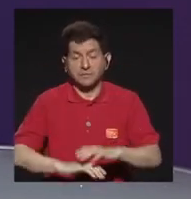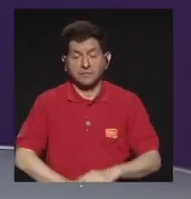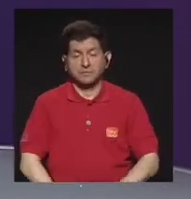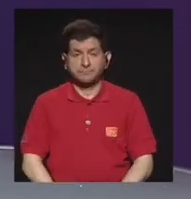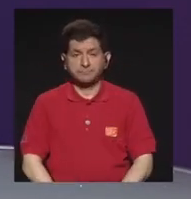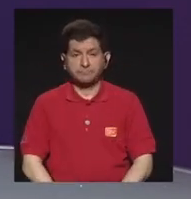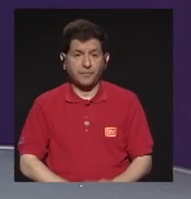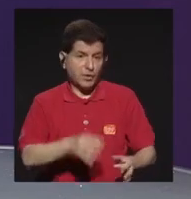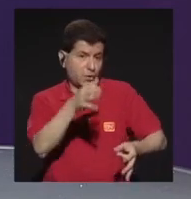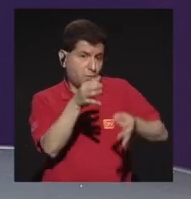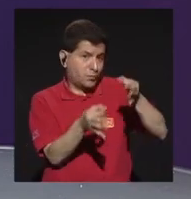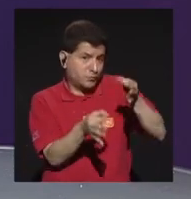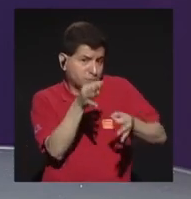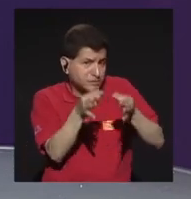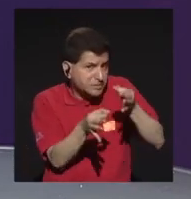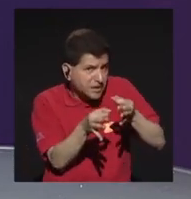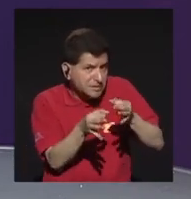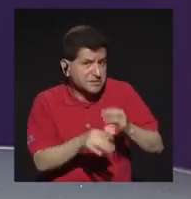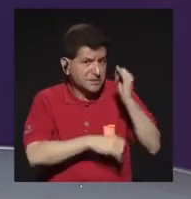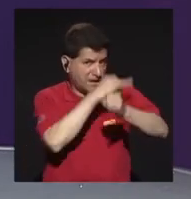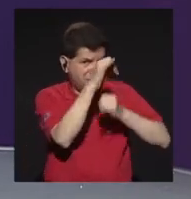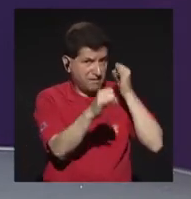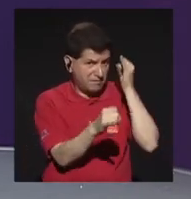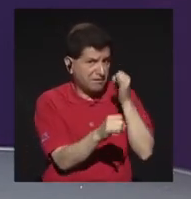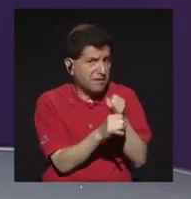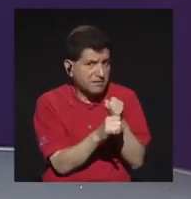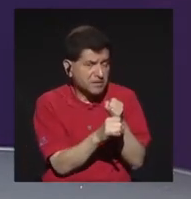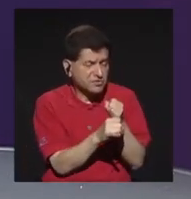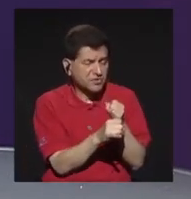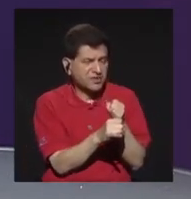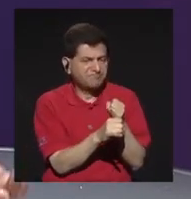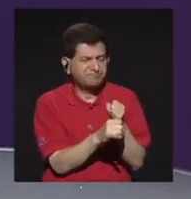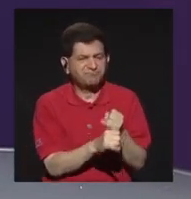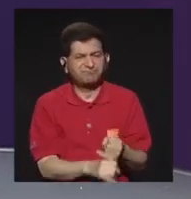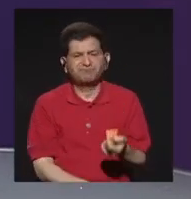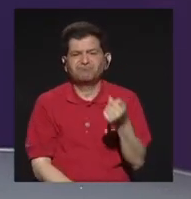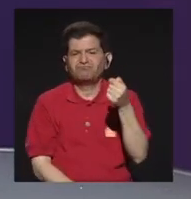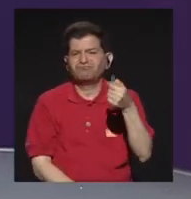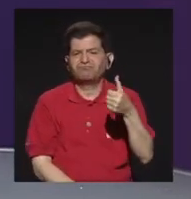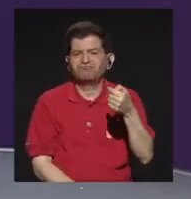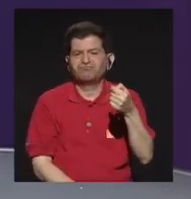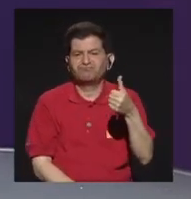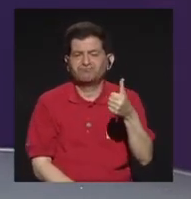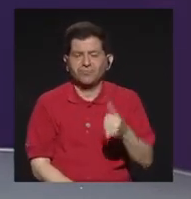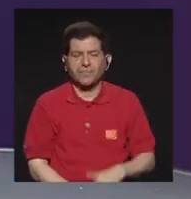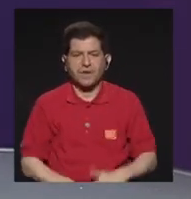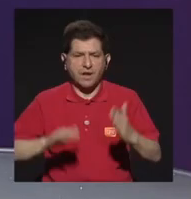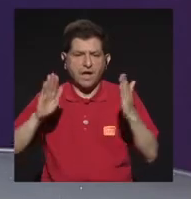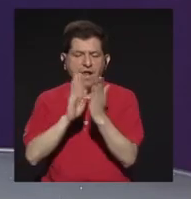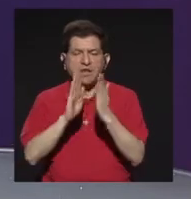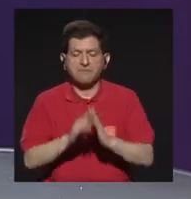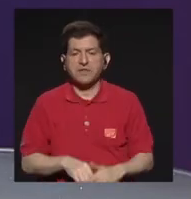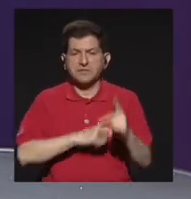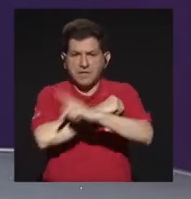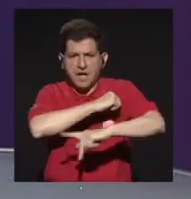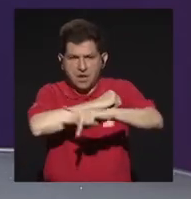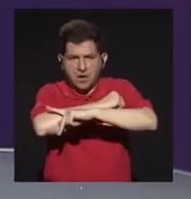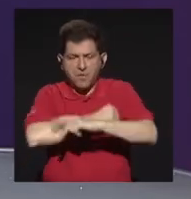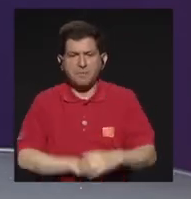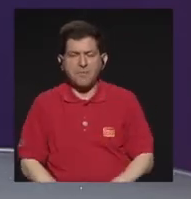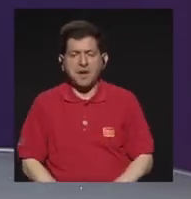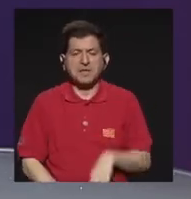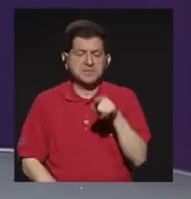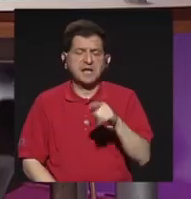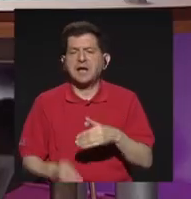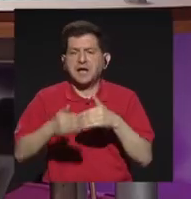sea la justicia internacional todavía queda corta frente a un estado que hace estado de excepción